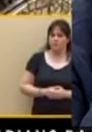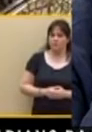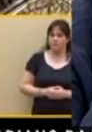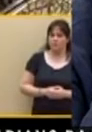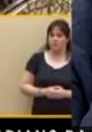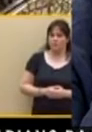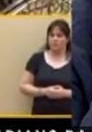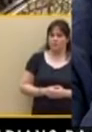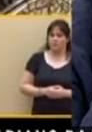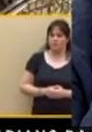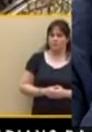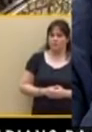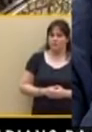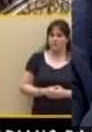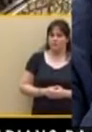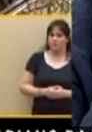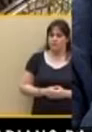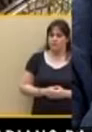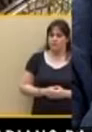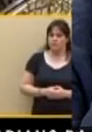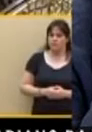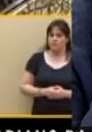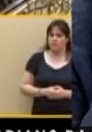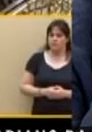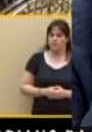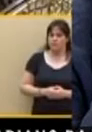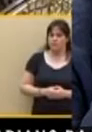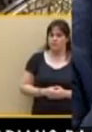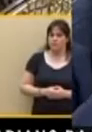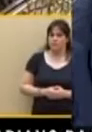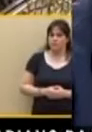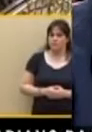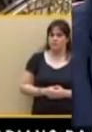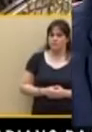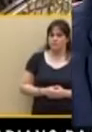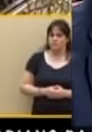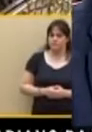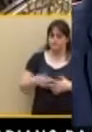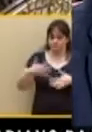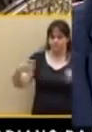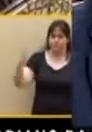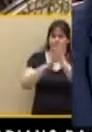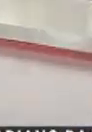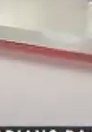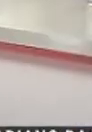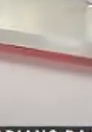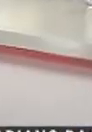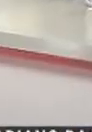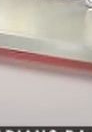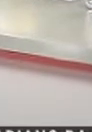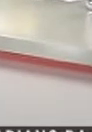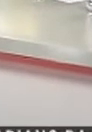si digo esta última hora estrategia elevada menos preparado y bueno son las ocho y diez minutos de la tarde lo vamos a dejar aquí